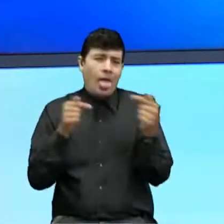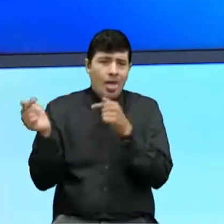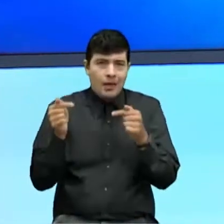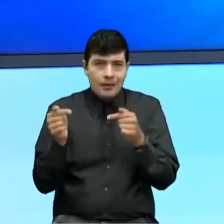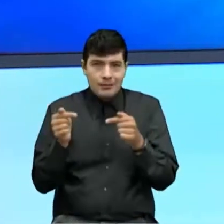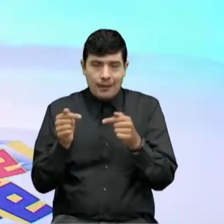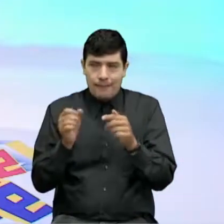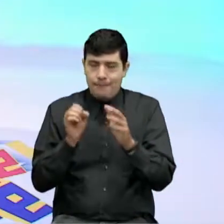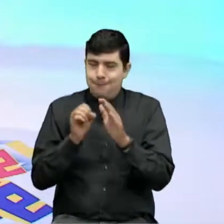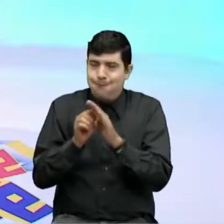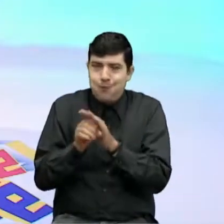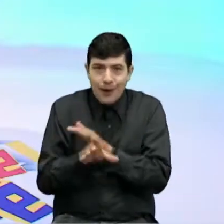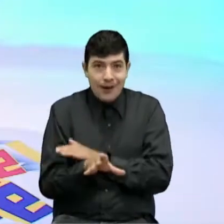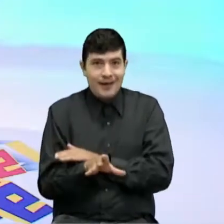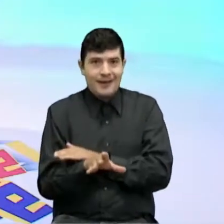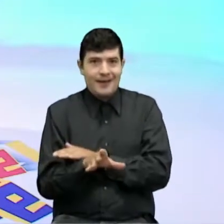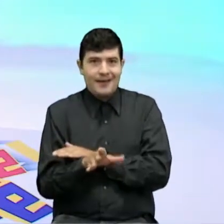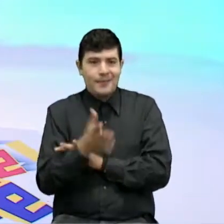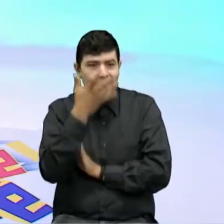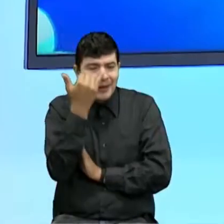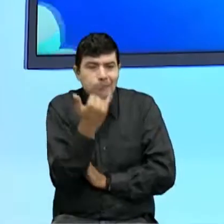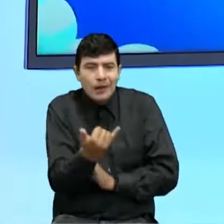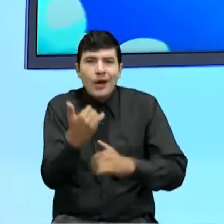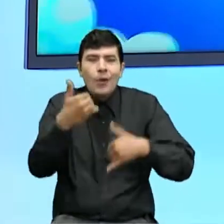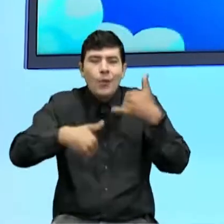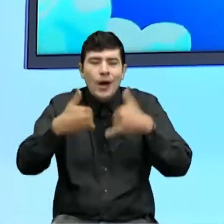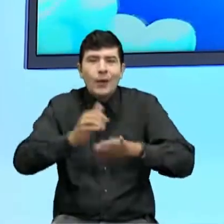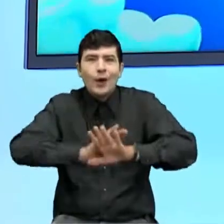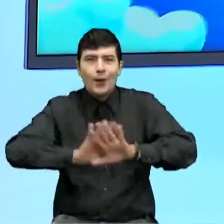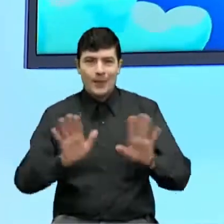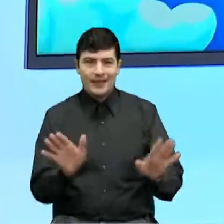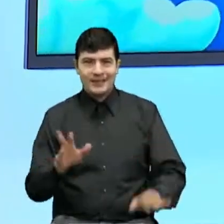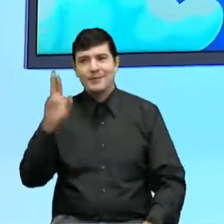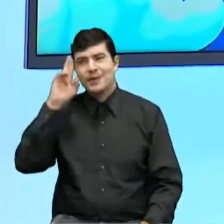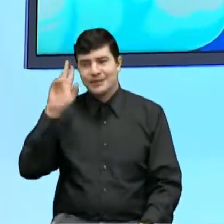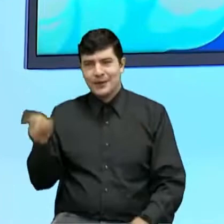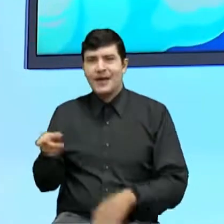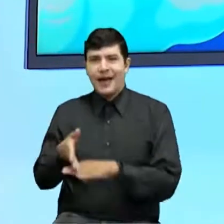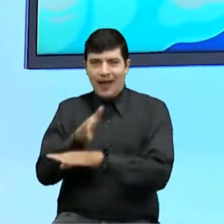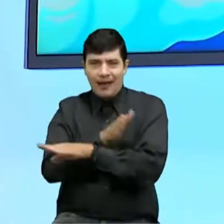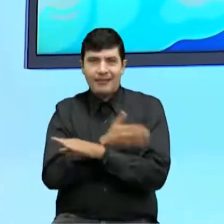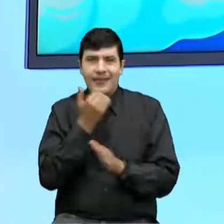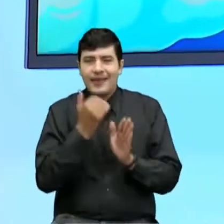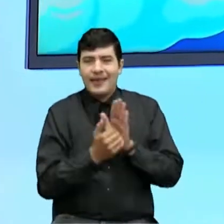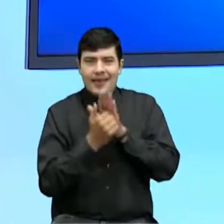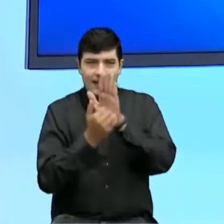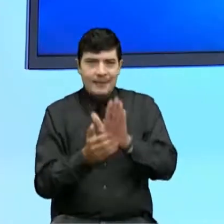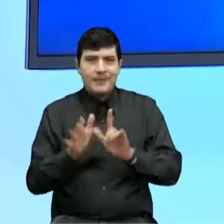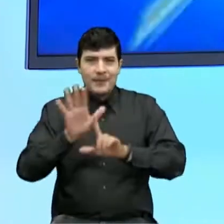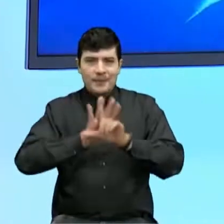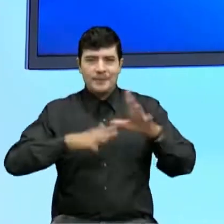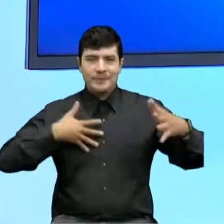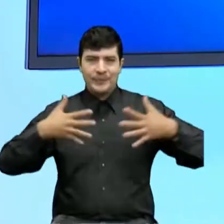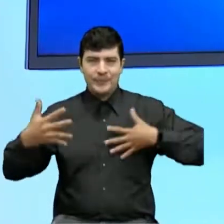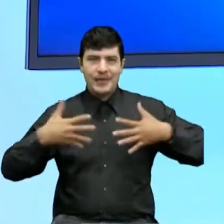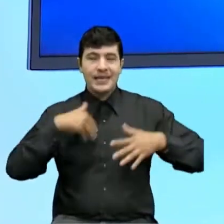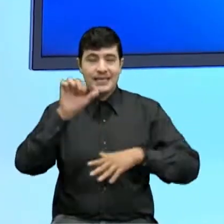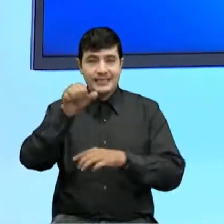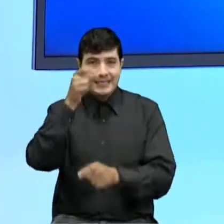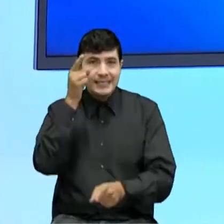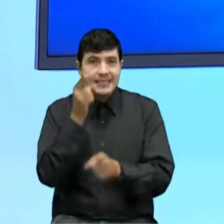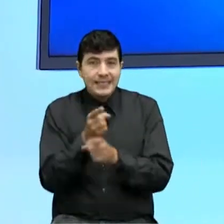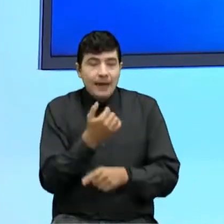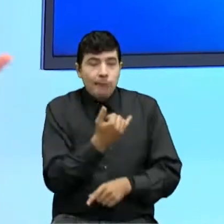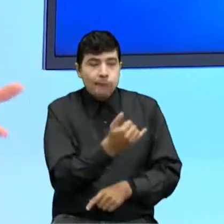colocamos ese ejemplo allí en este pequeño dramatizado, en donde dábamos como la posición